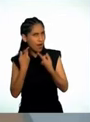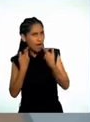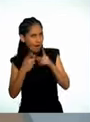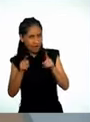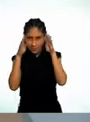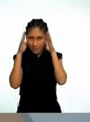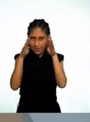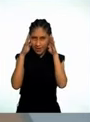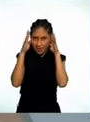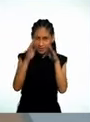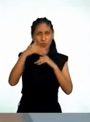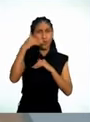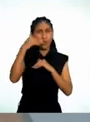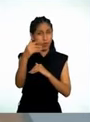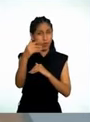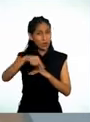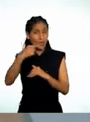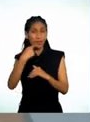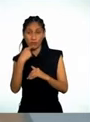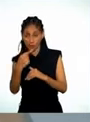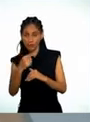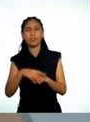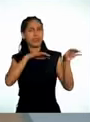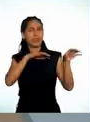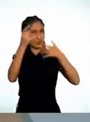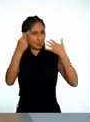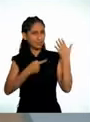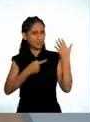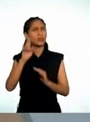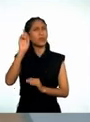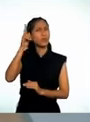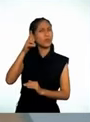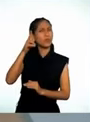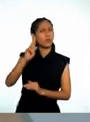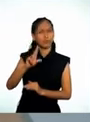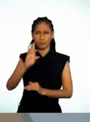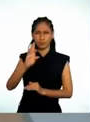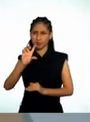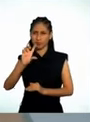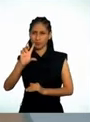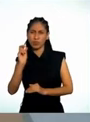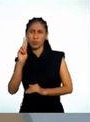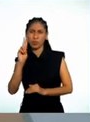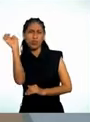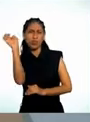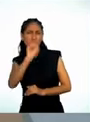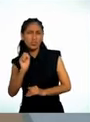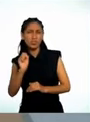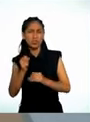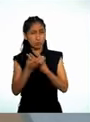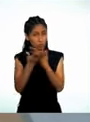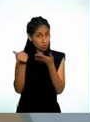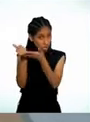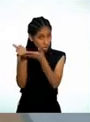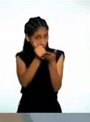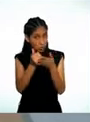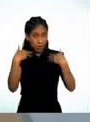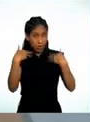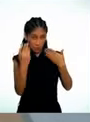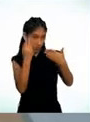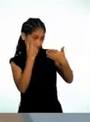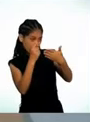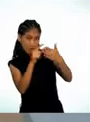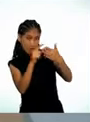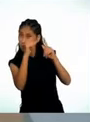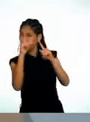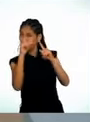y realizar lo que ella se indique en mis de flores estudiantes que nos acompañan hoy nos ayudan a verificar si entendimos